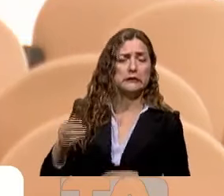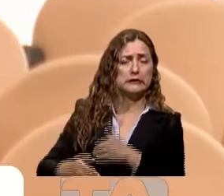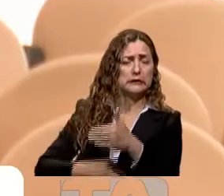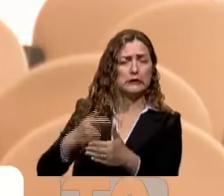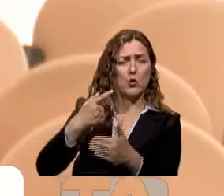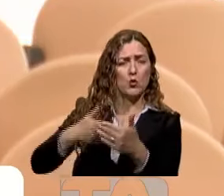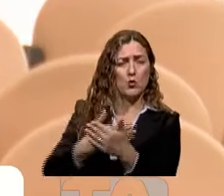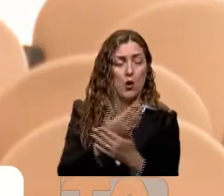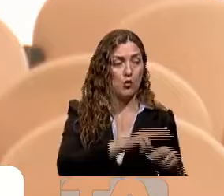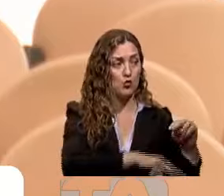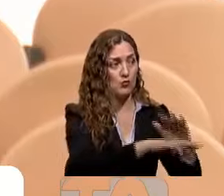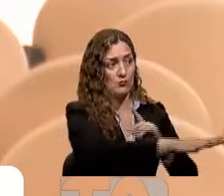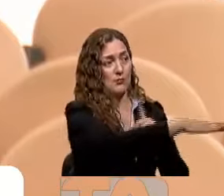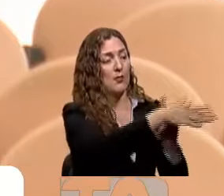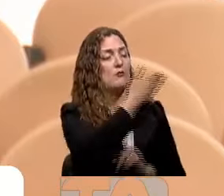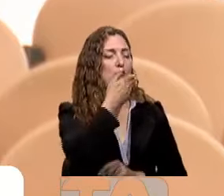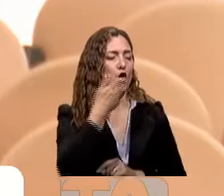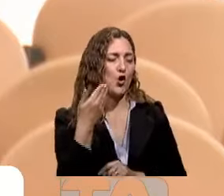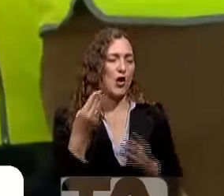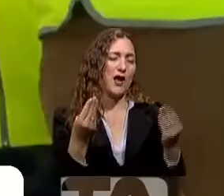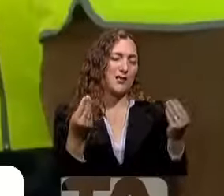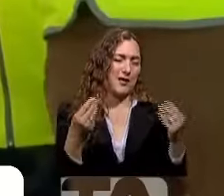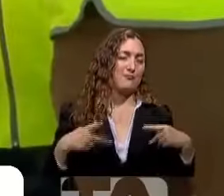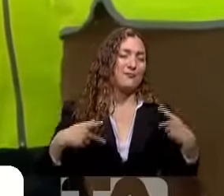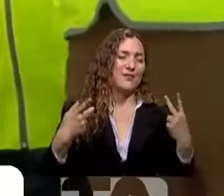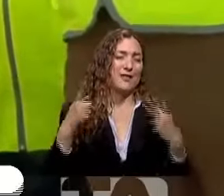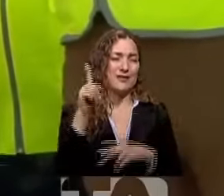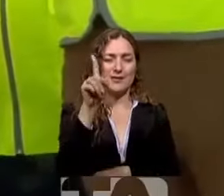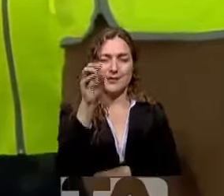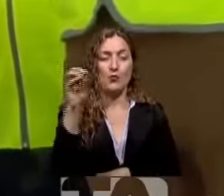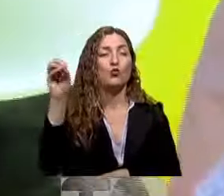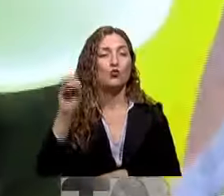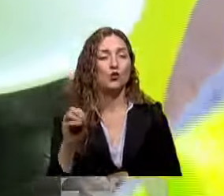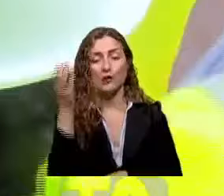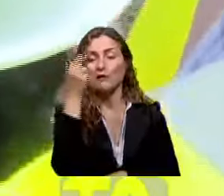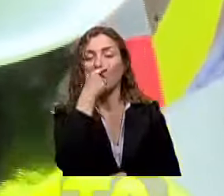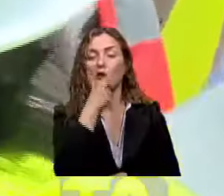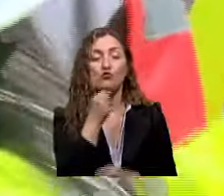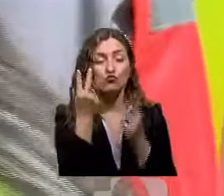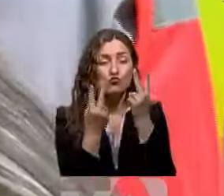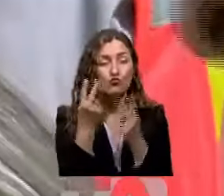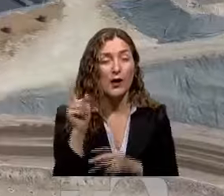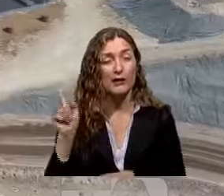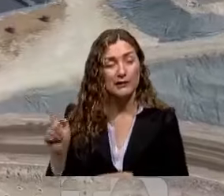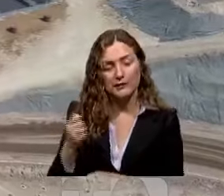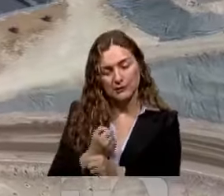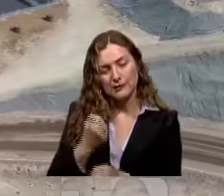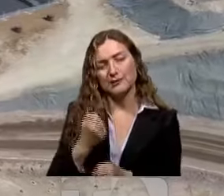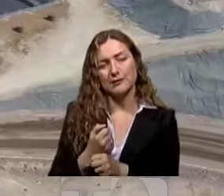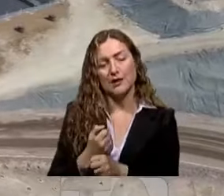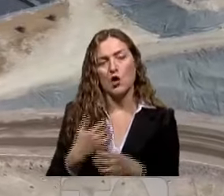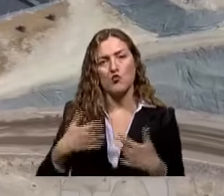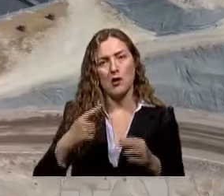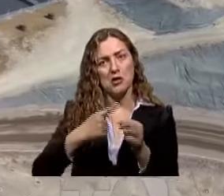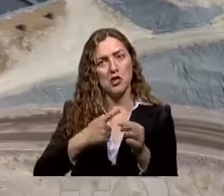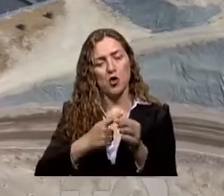nuevo complejo ambiental las cosas mejoren al 100% el alcalde de Quito visitó el complejo y aseguró que estos trabajos posicionan